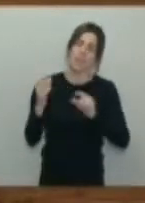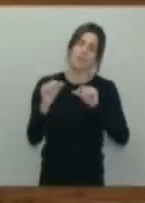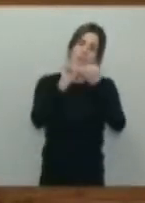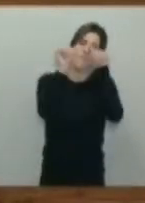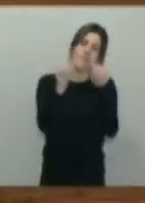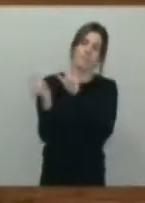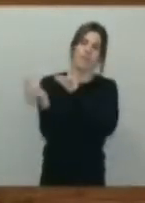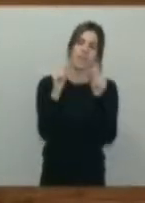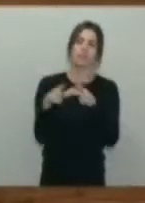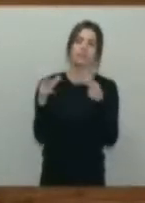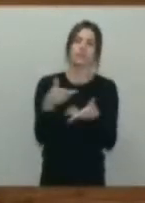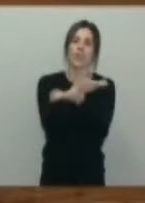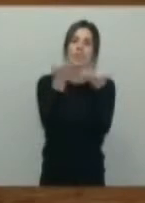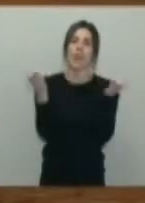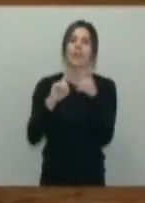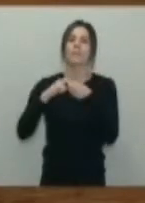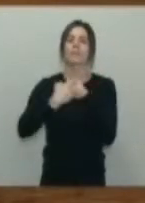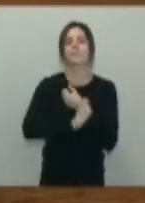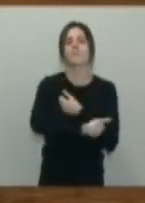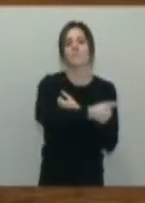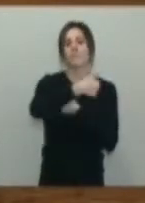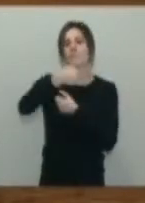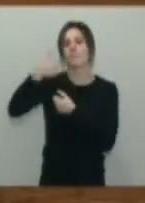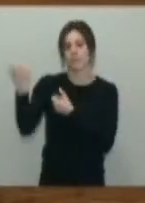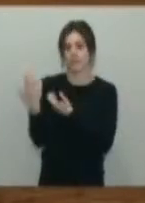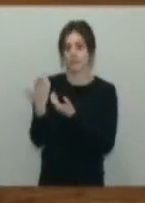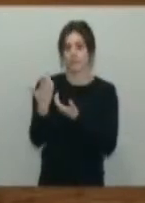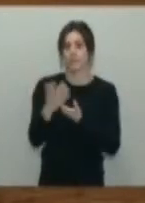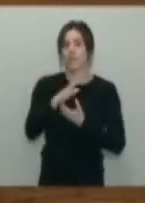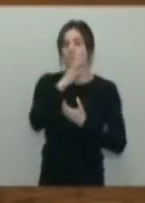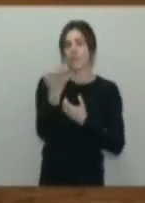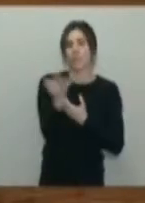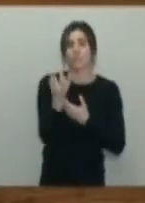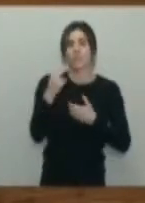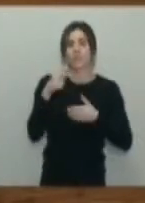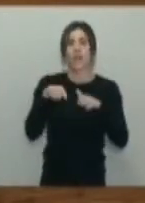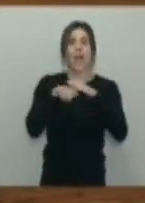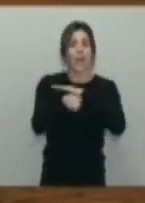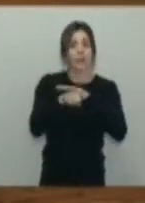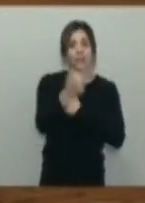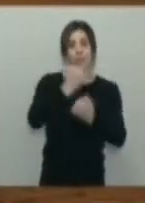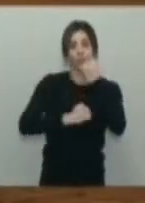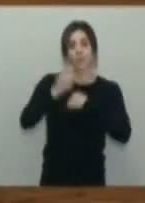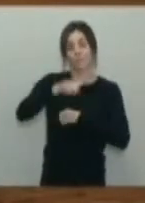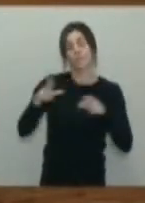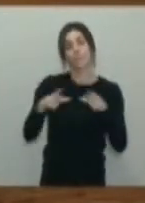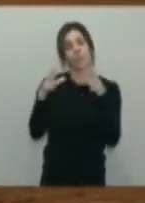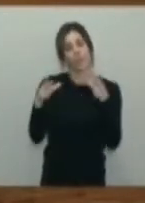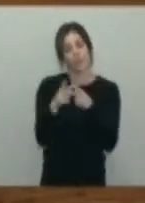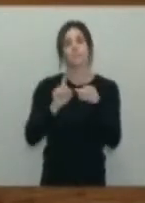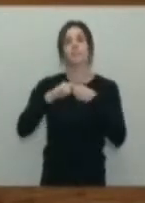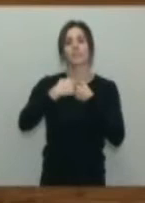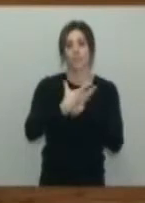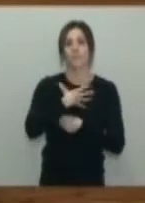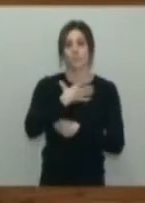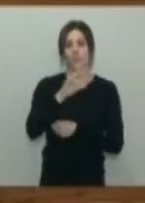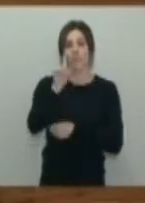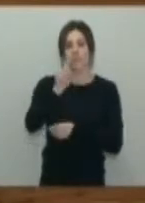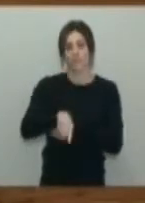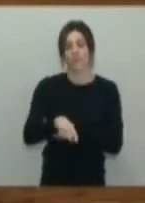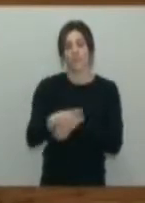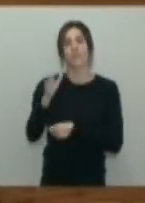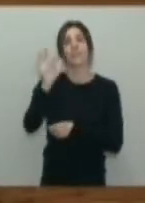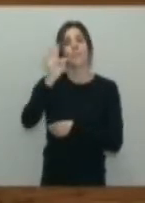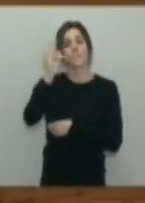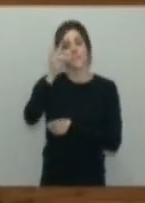más plural, en el que tengan cabida además nuevos agentes económicos y sociales, y donde deberían de tener su voz, por supuesto, los